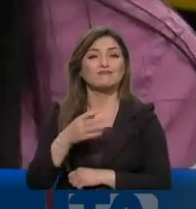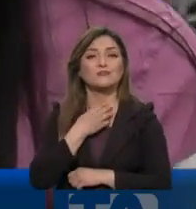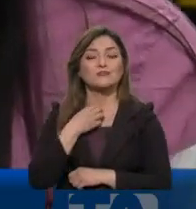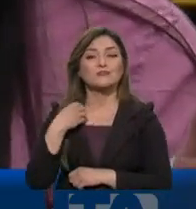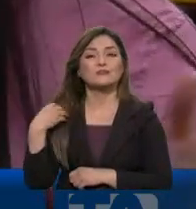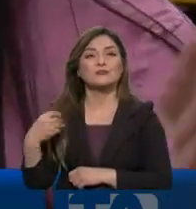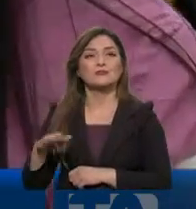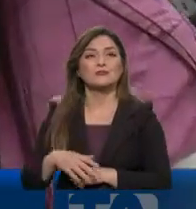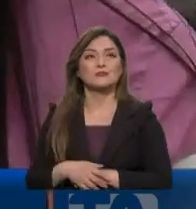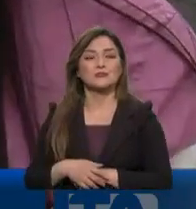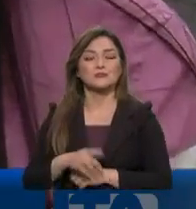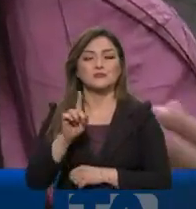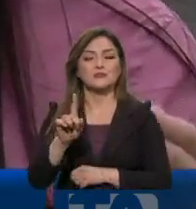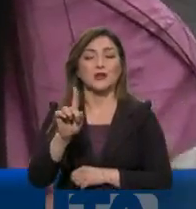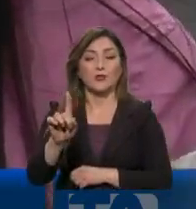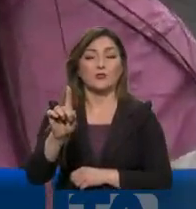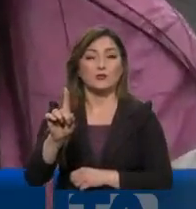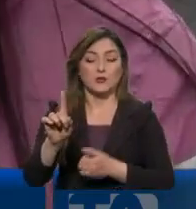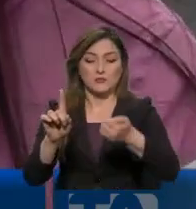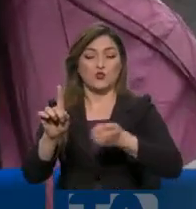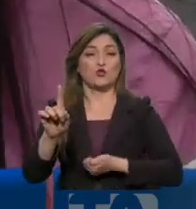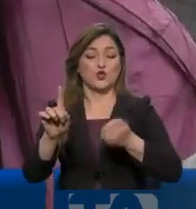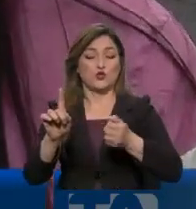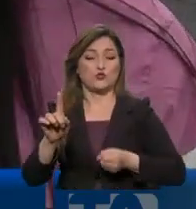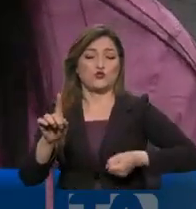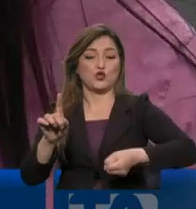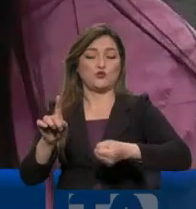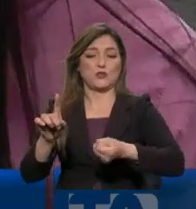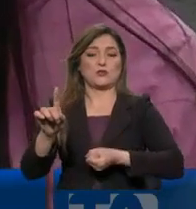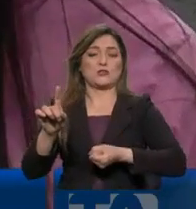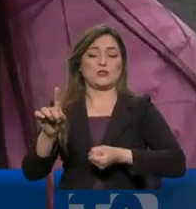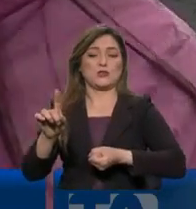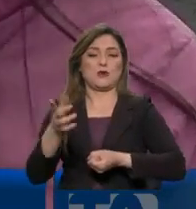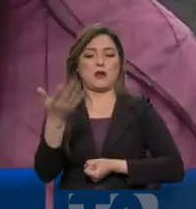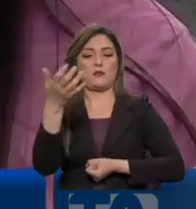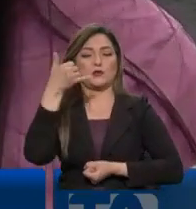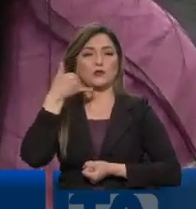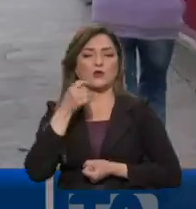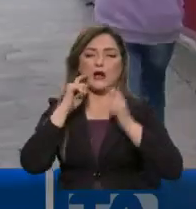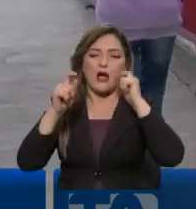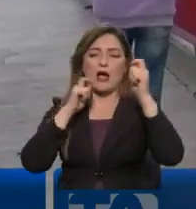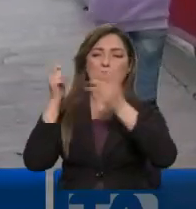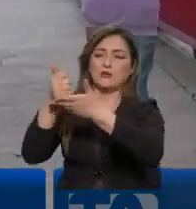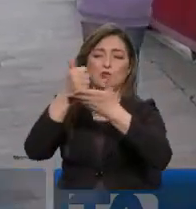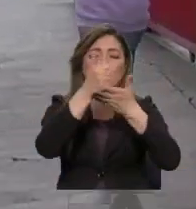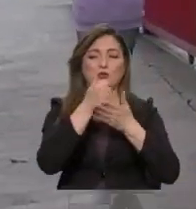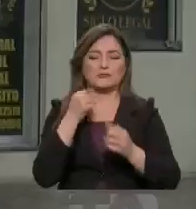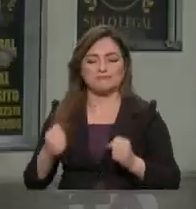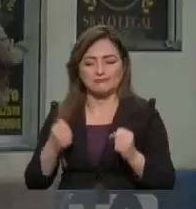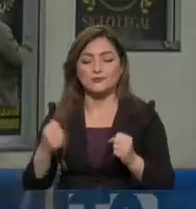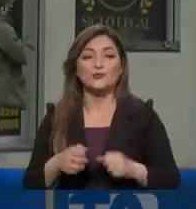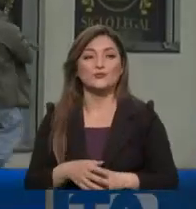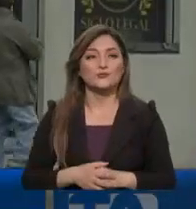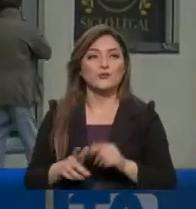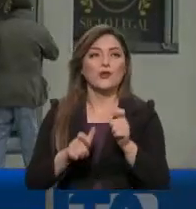me pusieron un cuchillo en el estómago y me pedían mi celular. Lo único que hice fue gritar y pedir auxilio y salir corriendo. Por eso, para los moradores